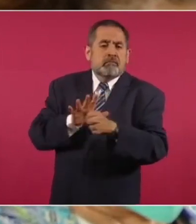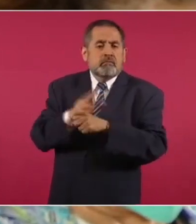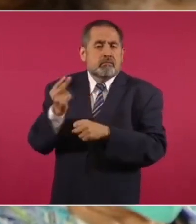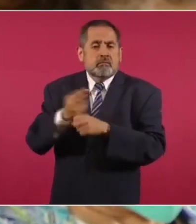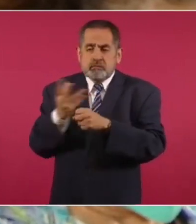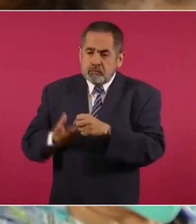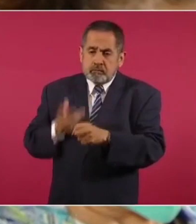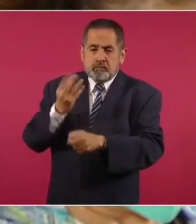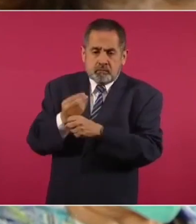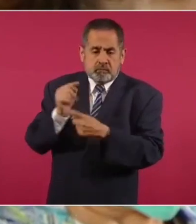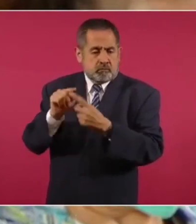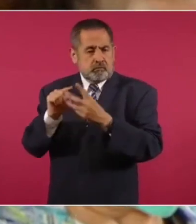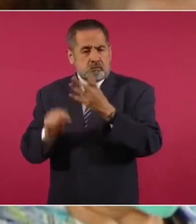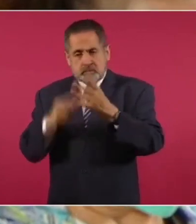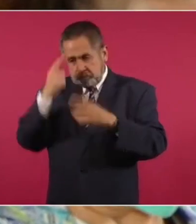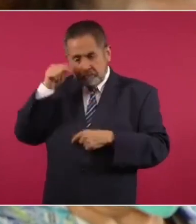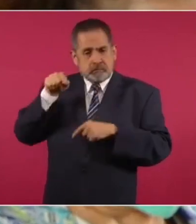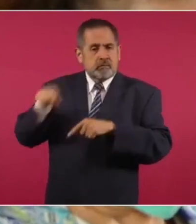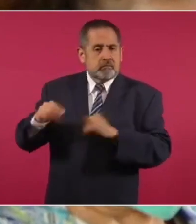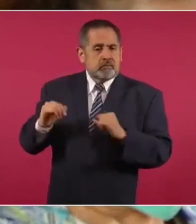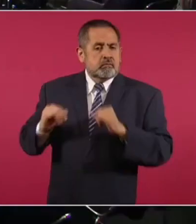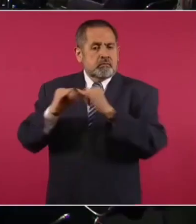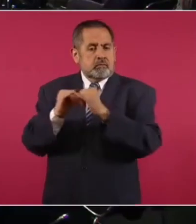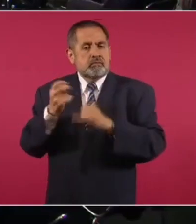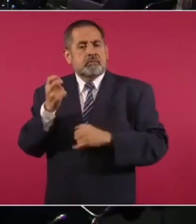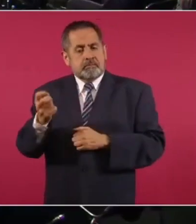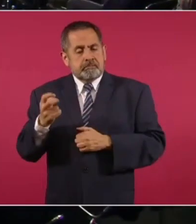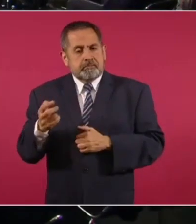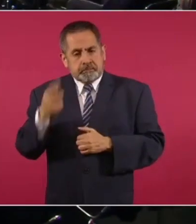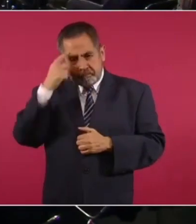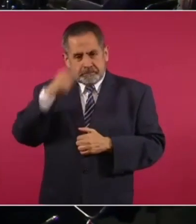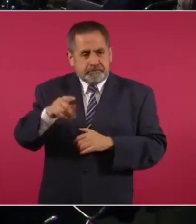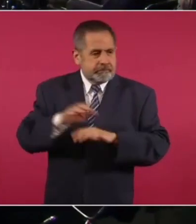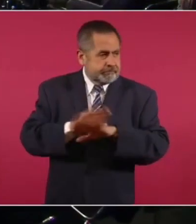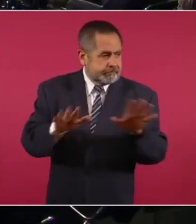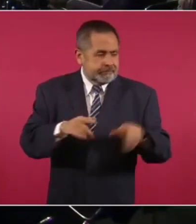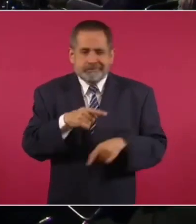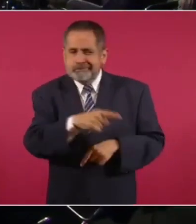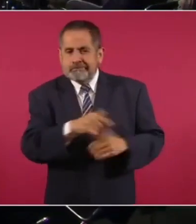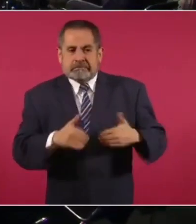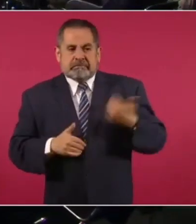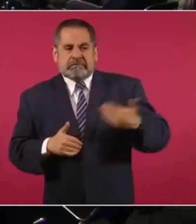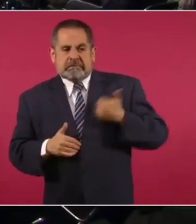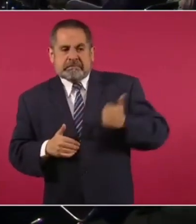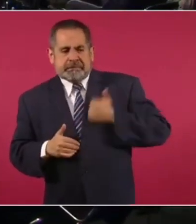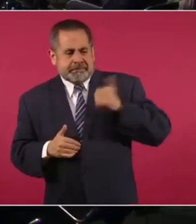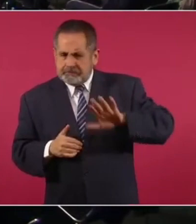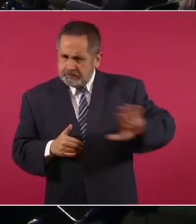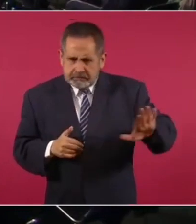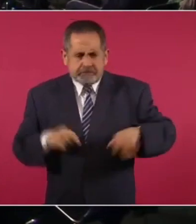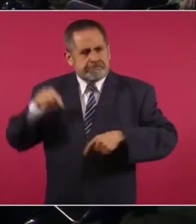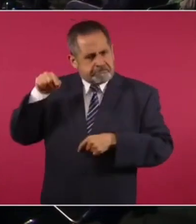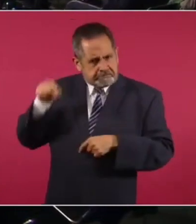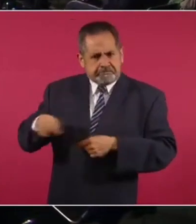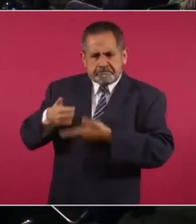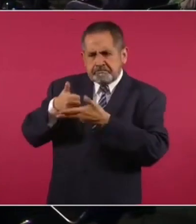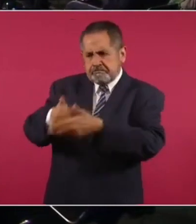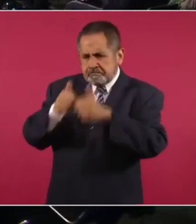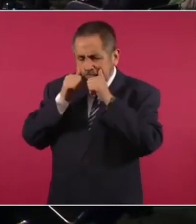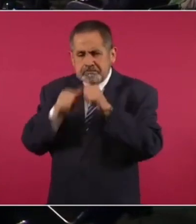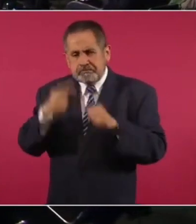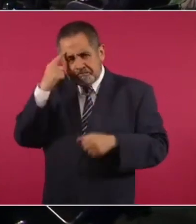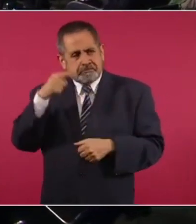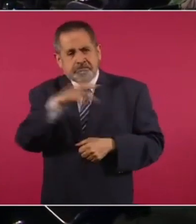su institución, y así se eliminen las condiciones que actualmente permiten el oportunismo de